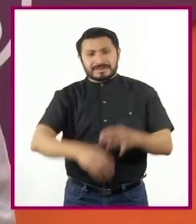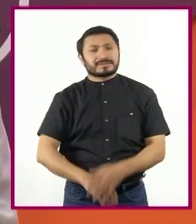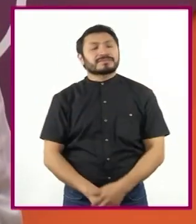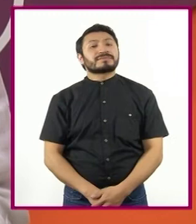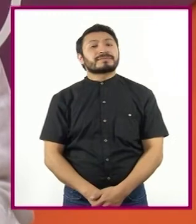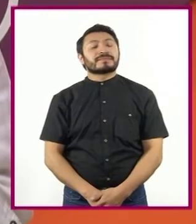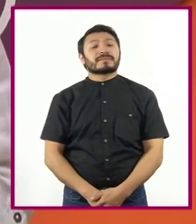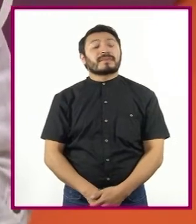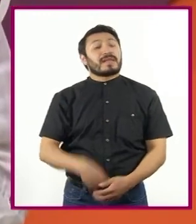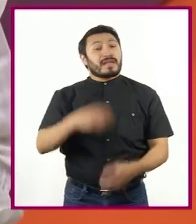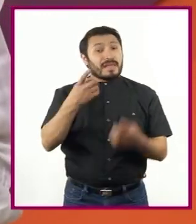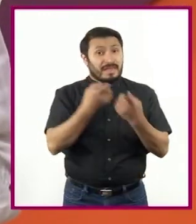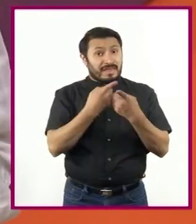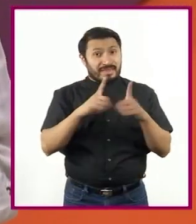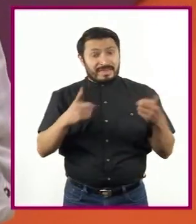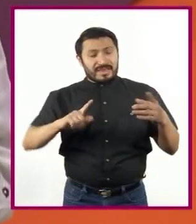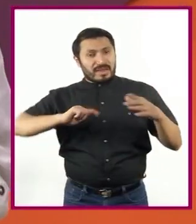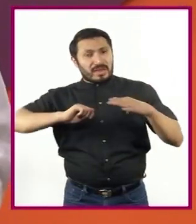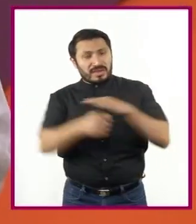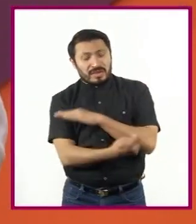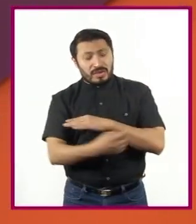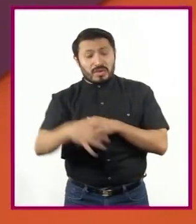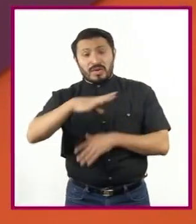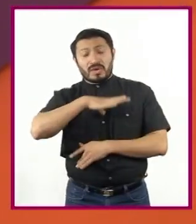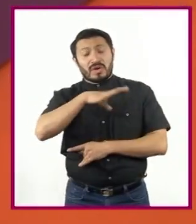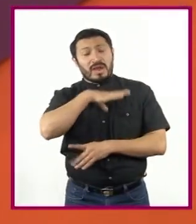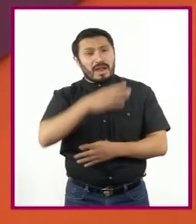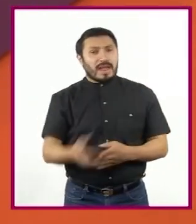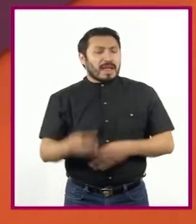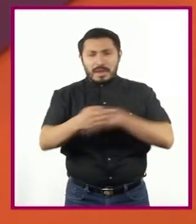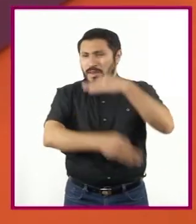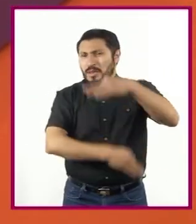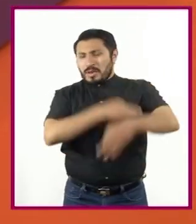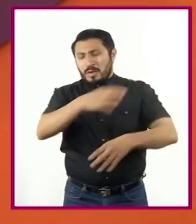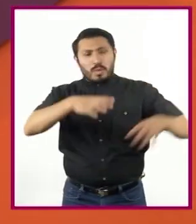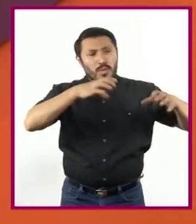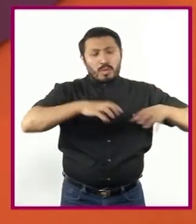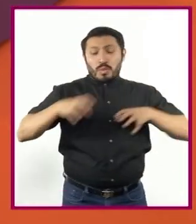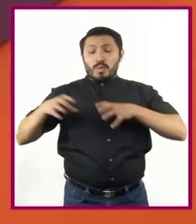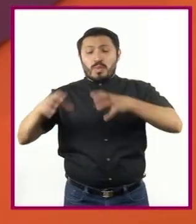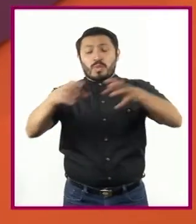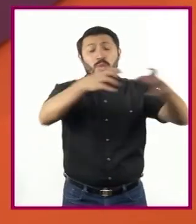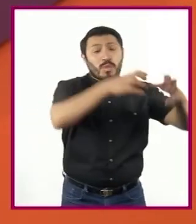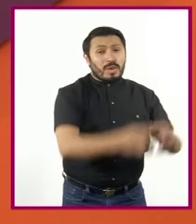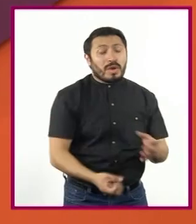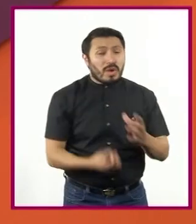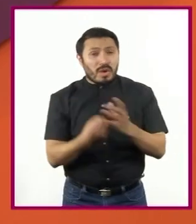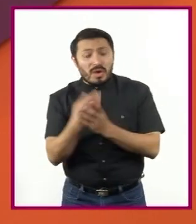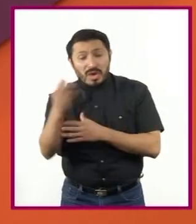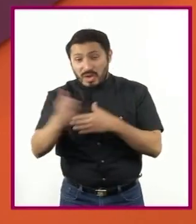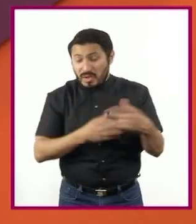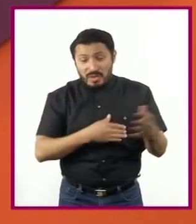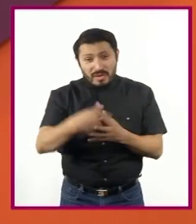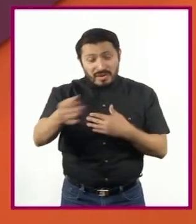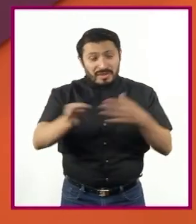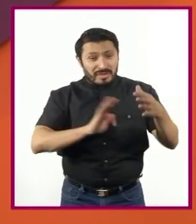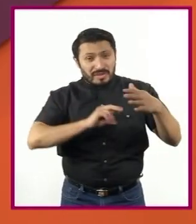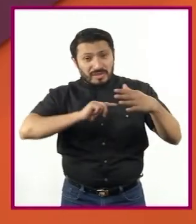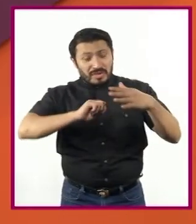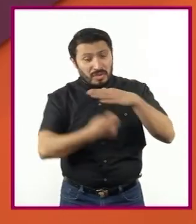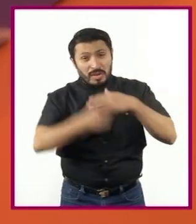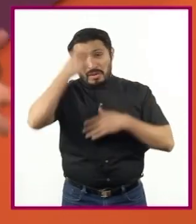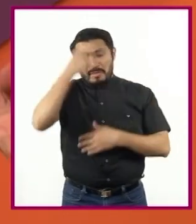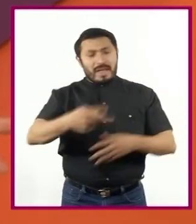El desarrollo tecnológico ha intervenido en todos los campos y en la innovación de medios técnicos para personas con alguna